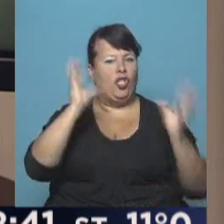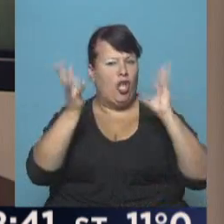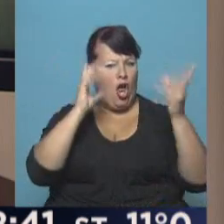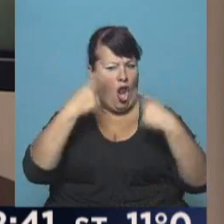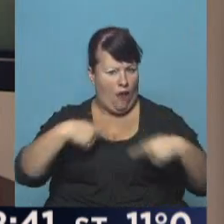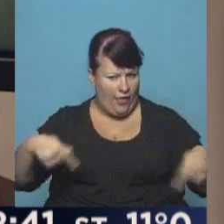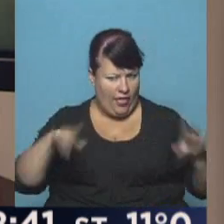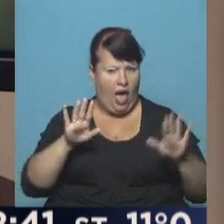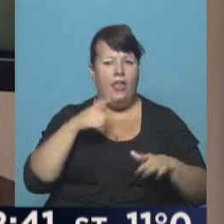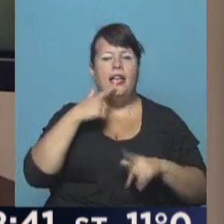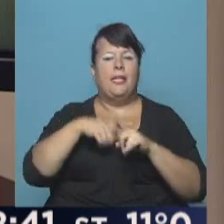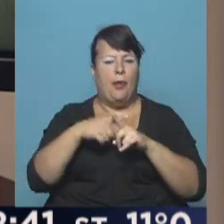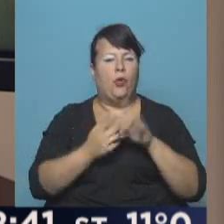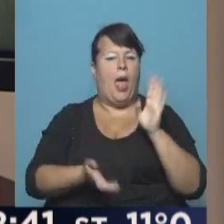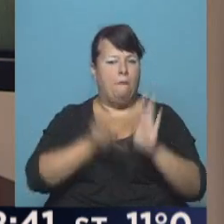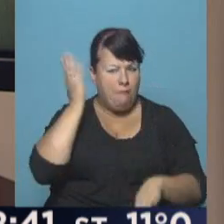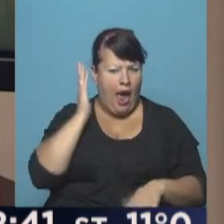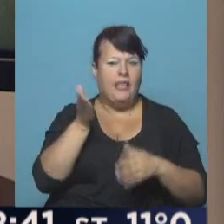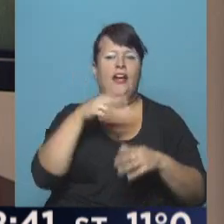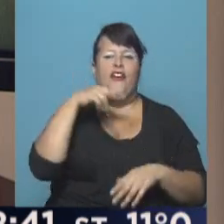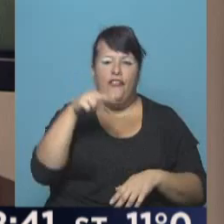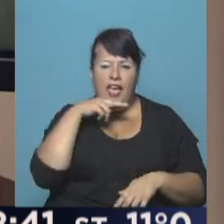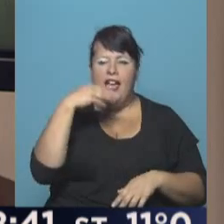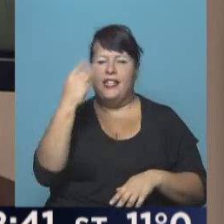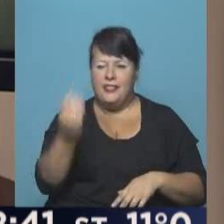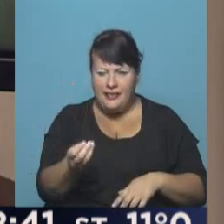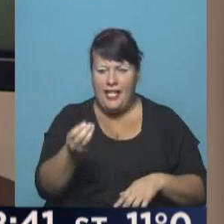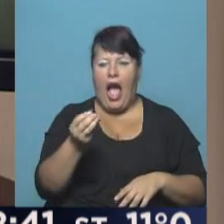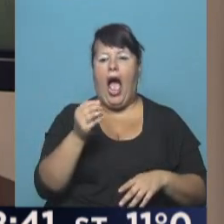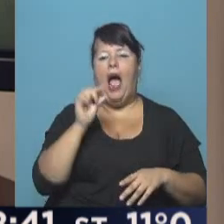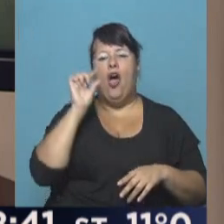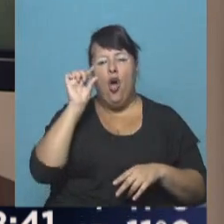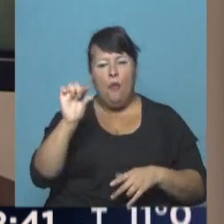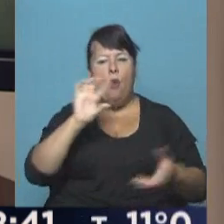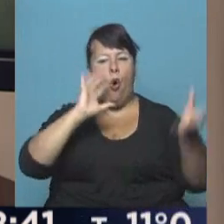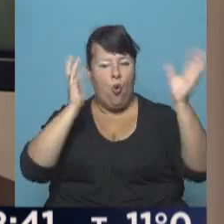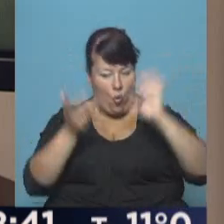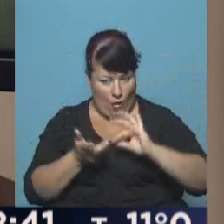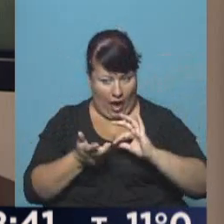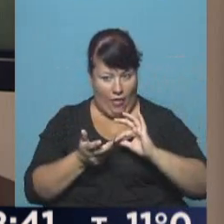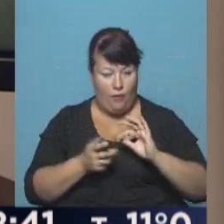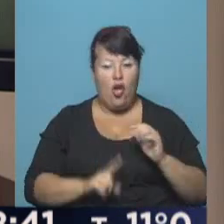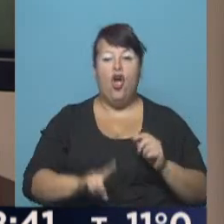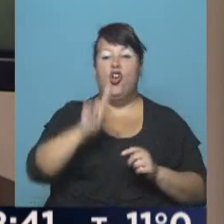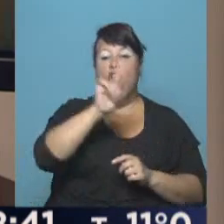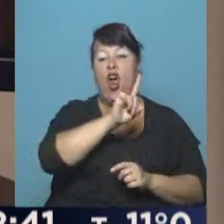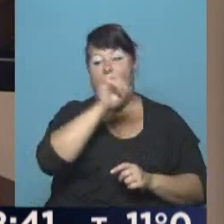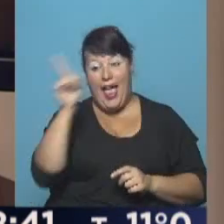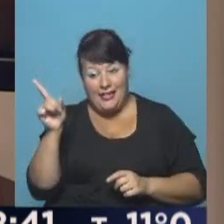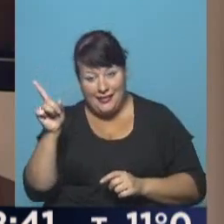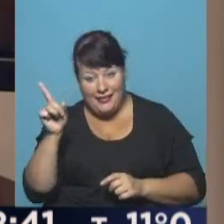noticias. Ascienden las temperaturas el viernes, el sábado, con poquita nubosidad. En el